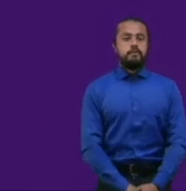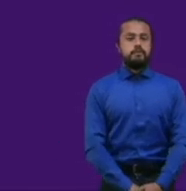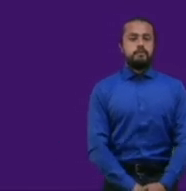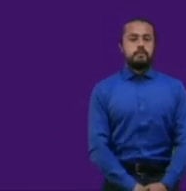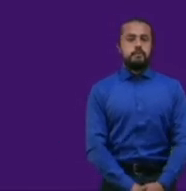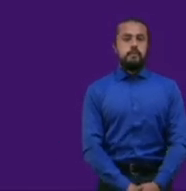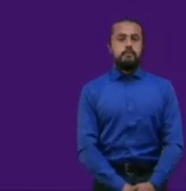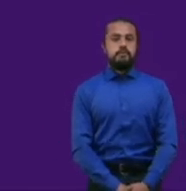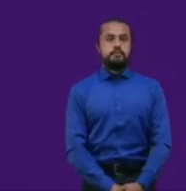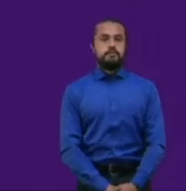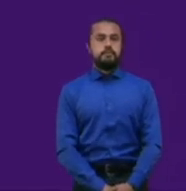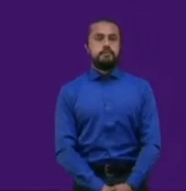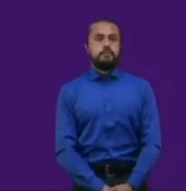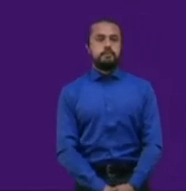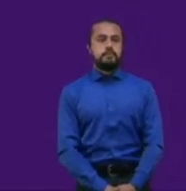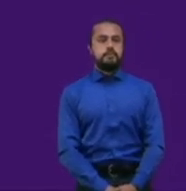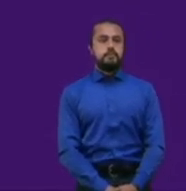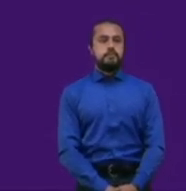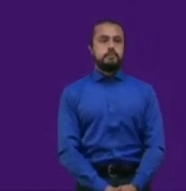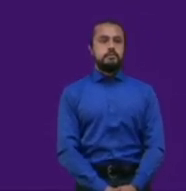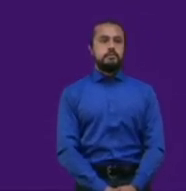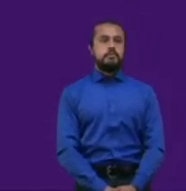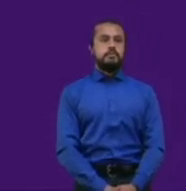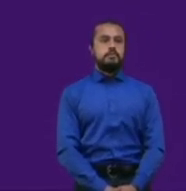Estás en mute, Javier.